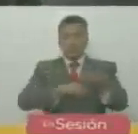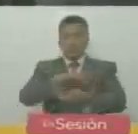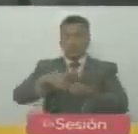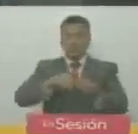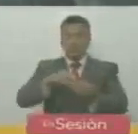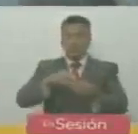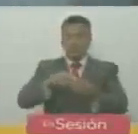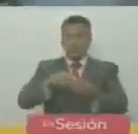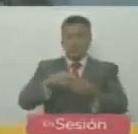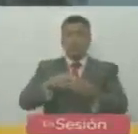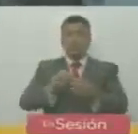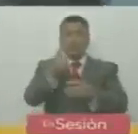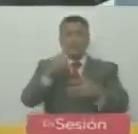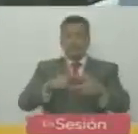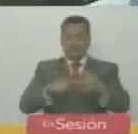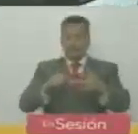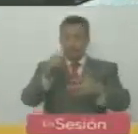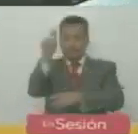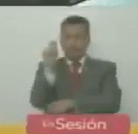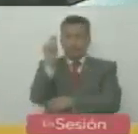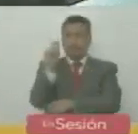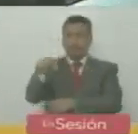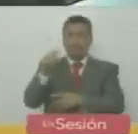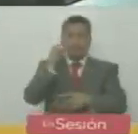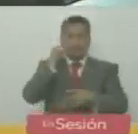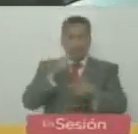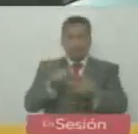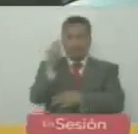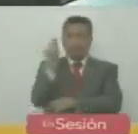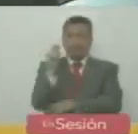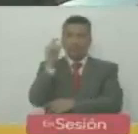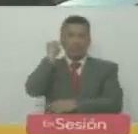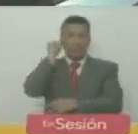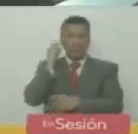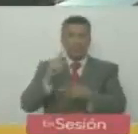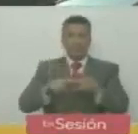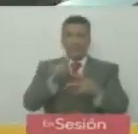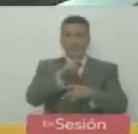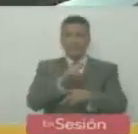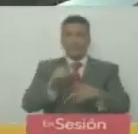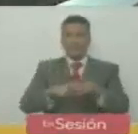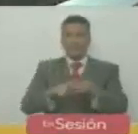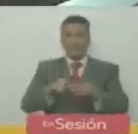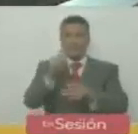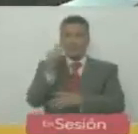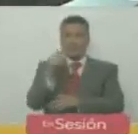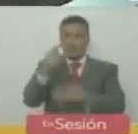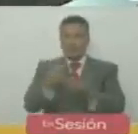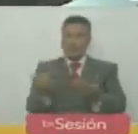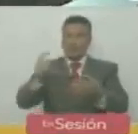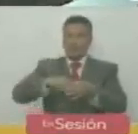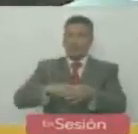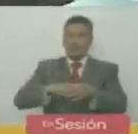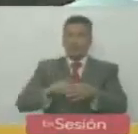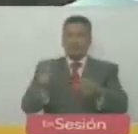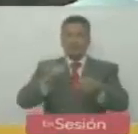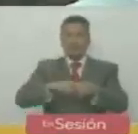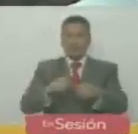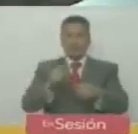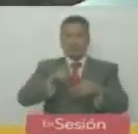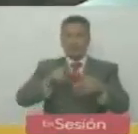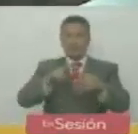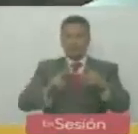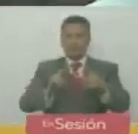diputadas y diputados principales solicitando permiso para ausentarse, juramentar e incorporar a sus